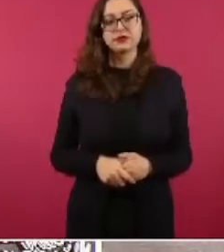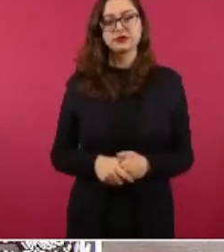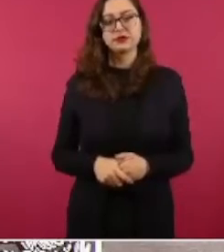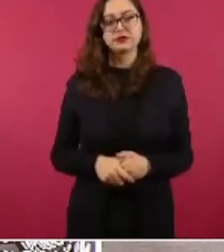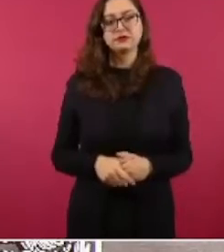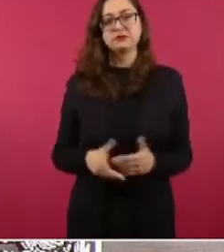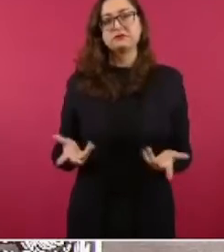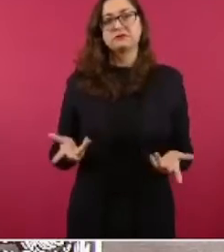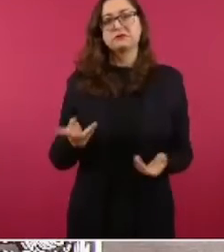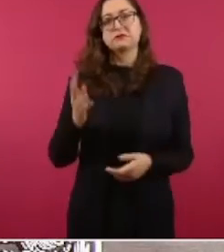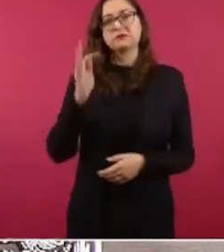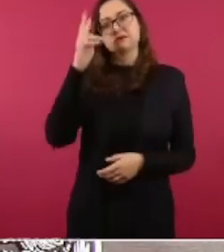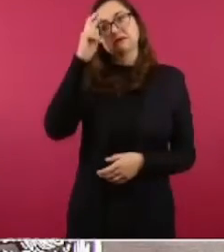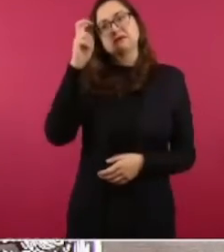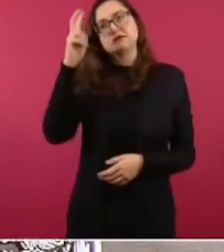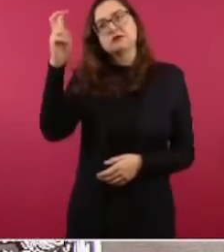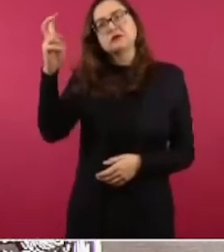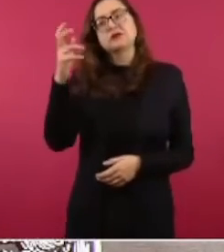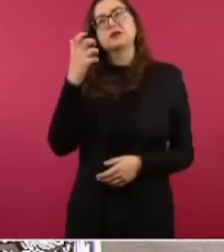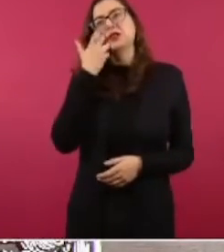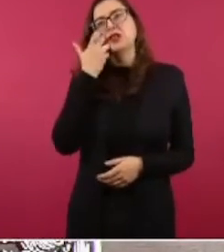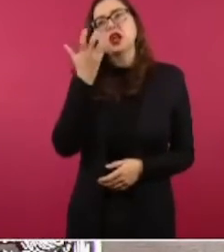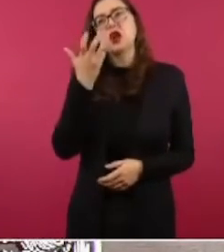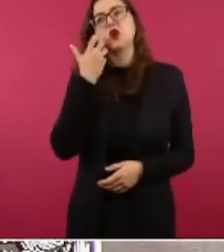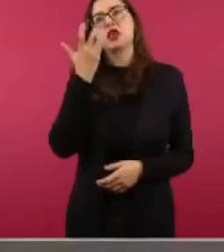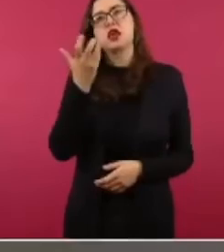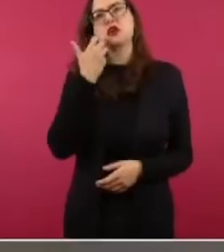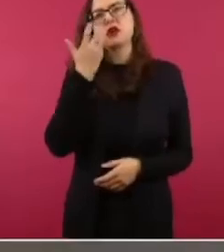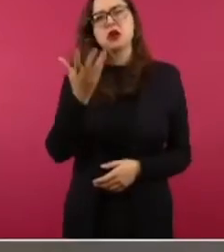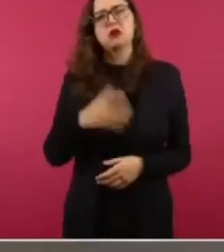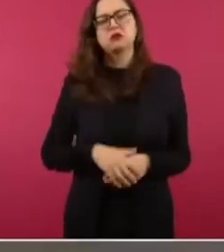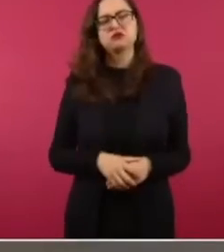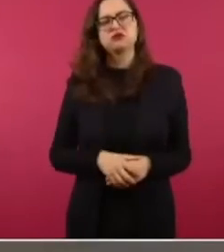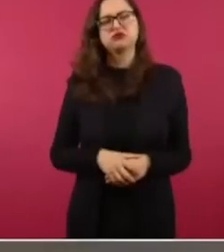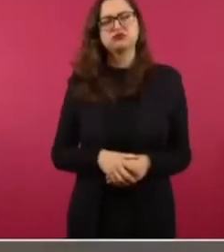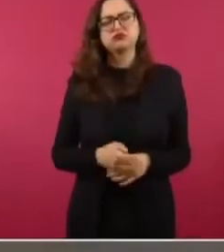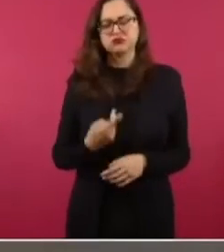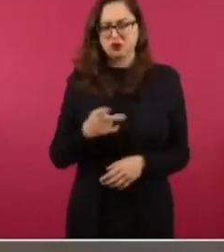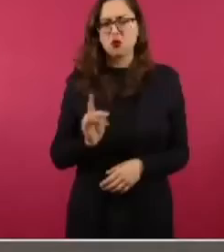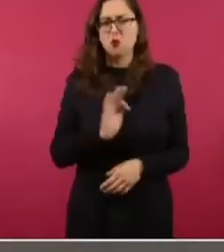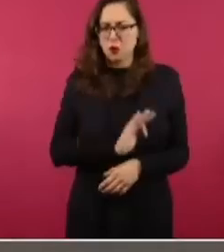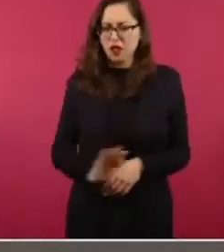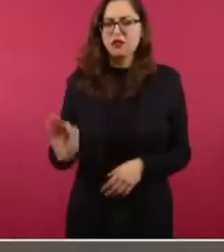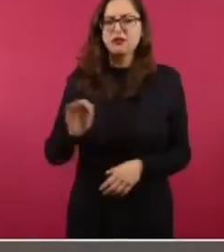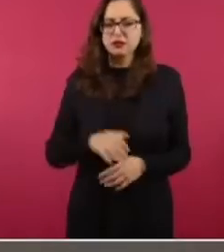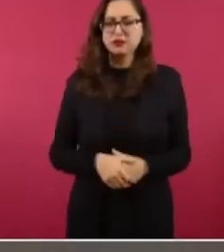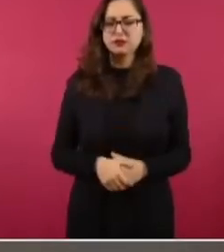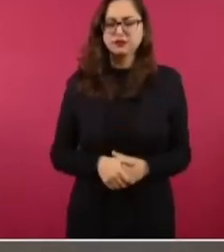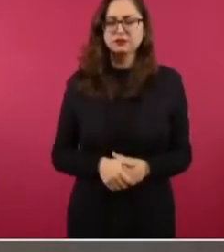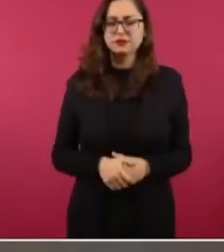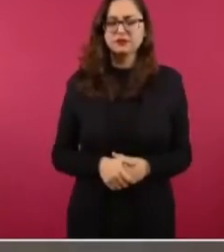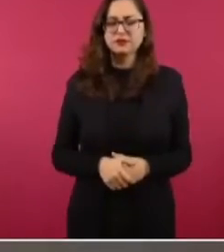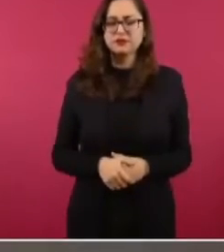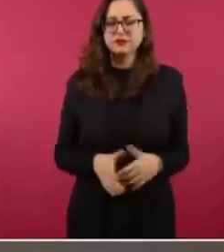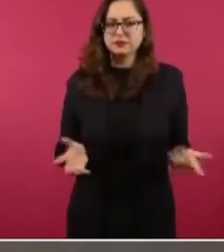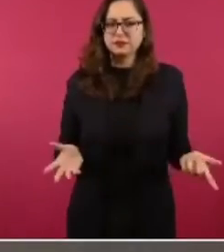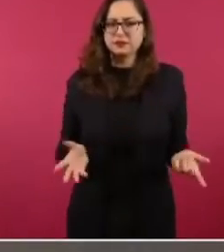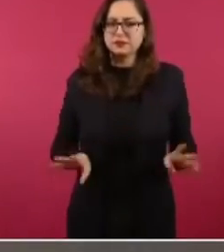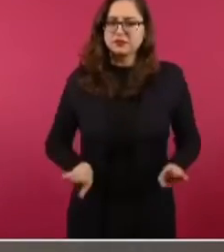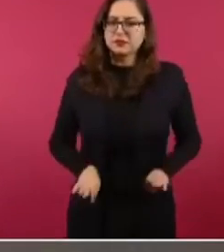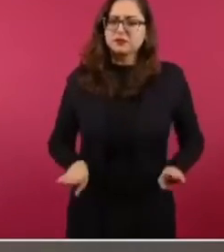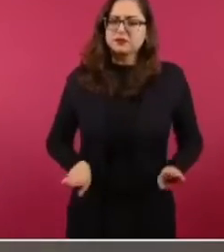quijotesco, pero ¿por qué no pensamos que solo siendo